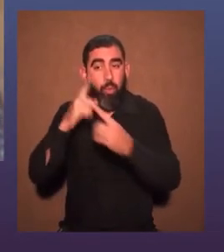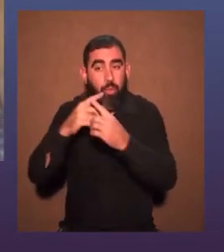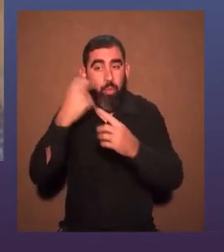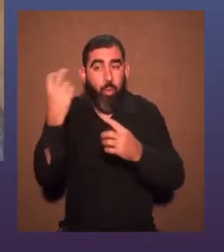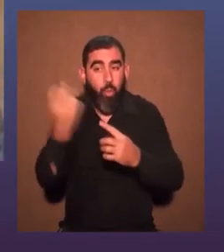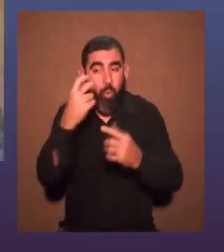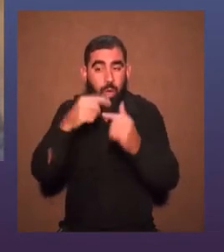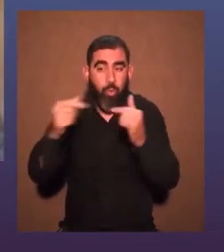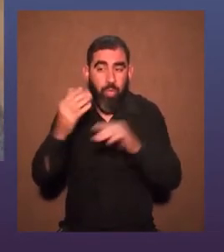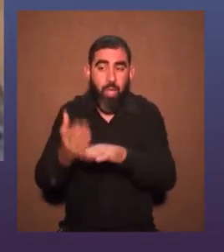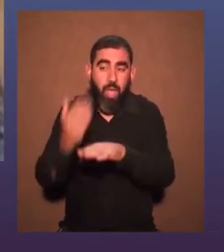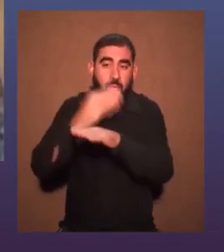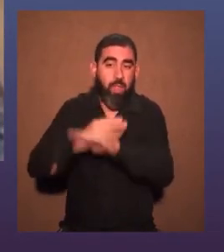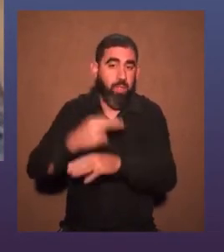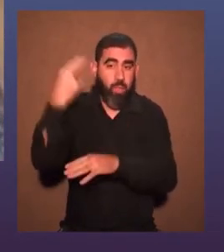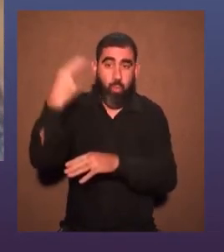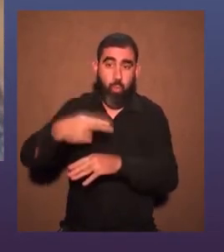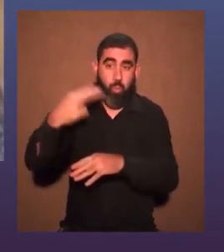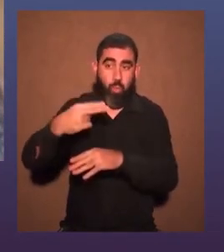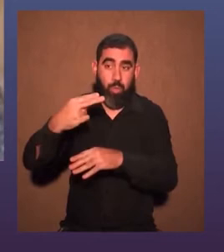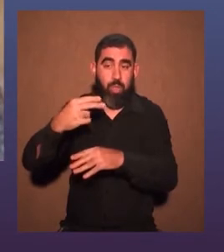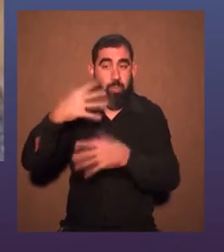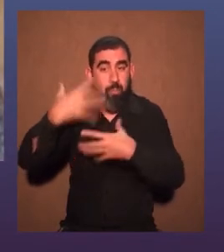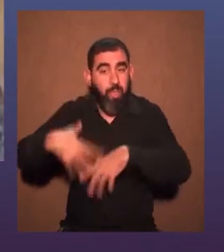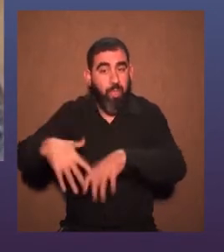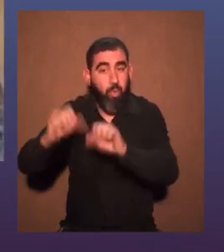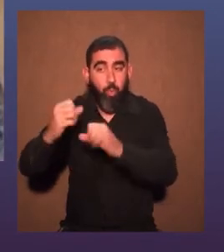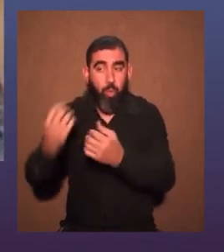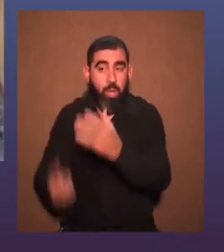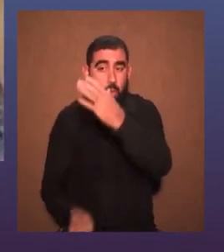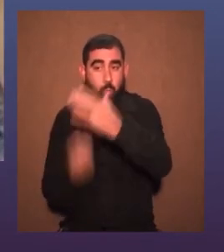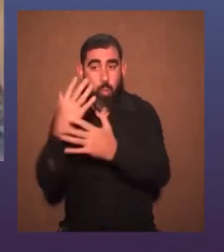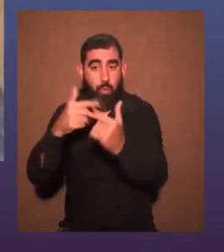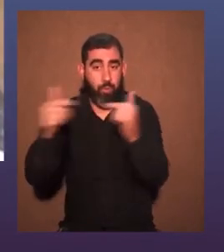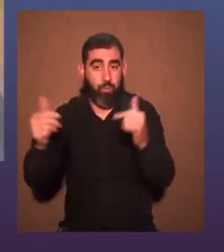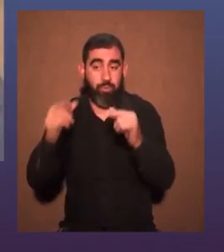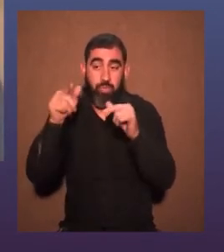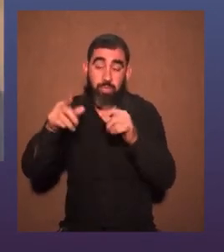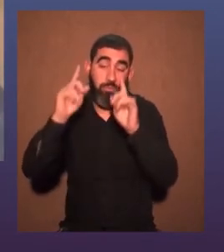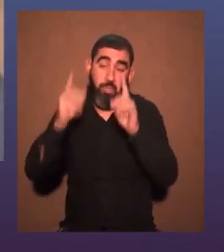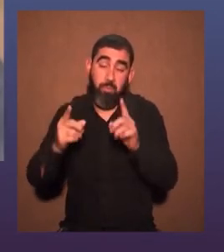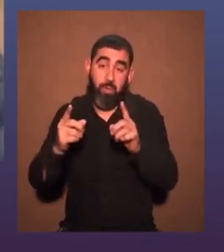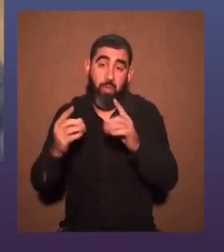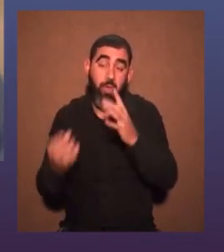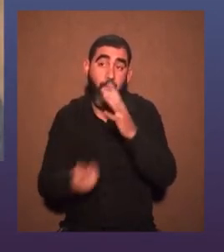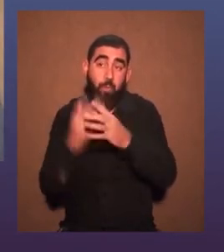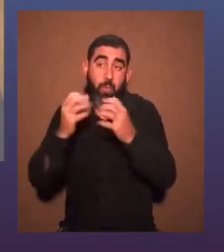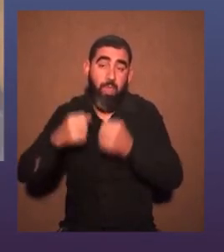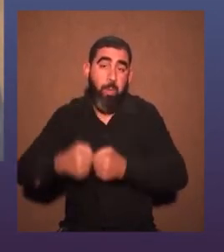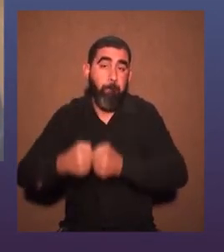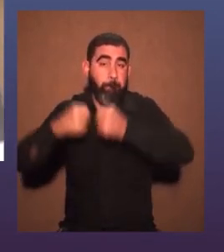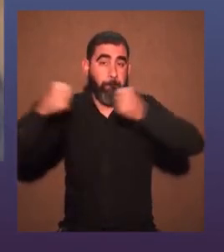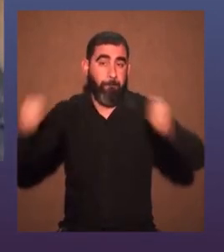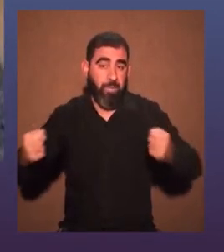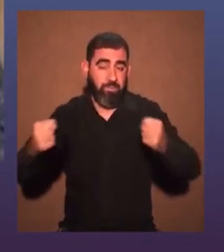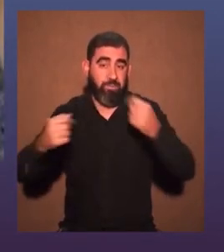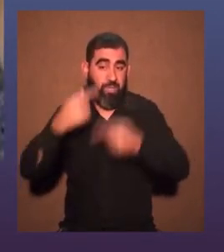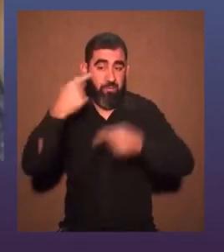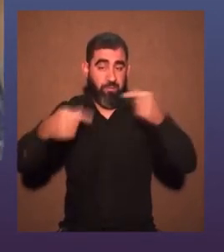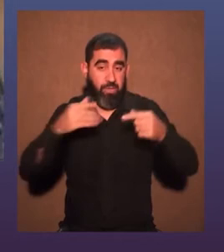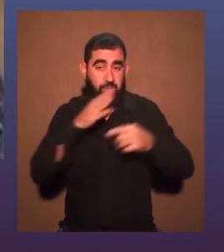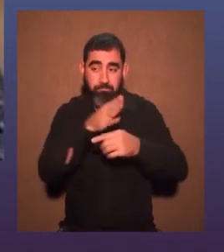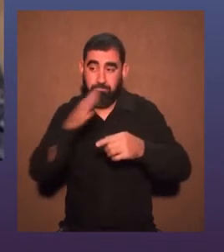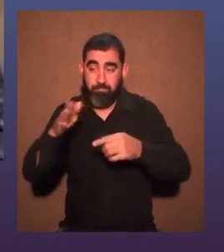donde que no había visitado antes. Entonces también es una manera de eso, de ir como ampliando el espectro